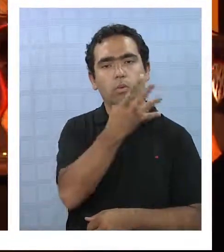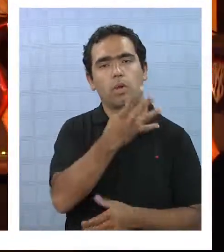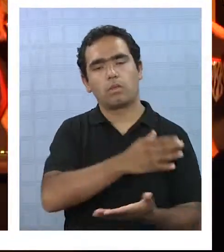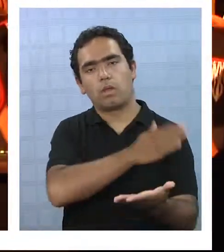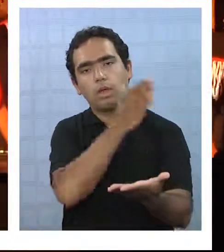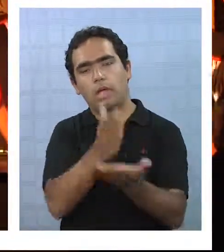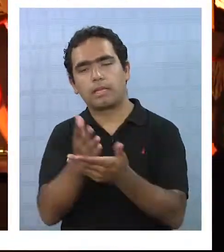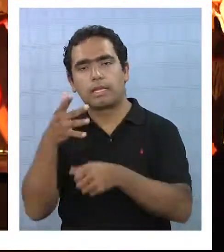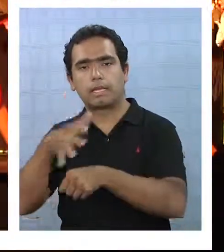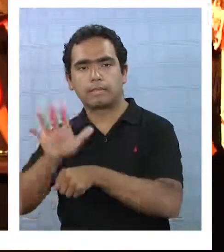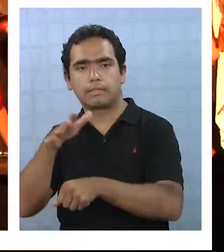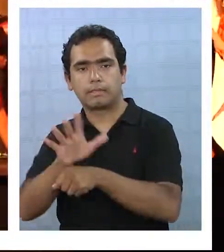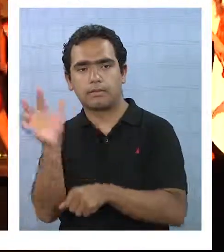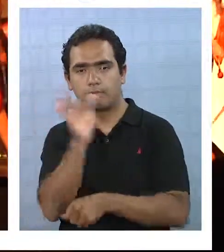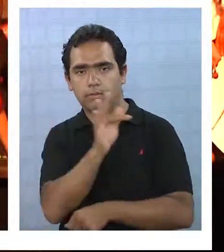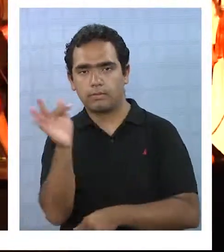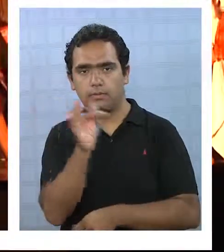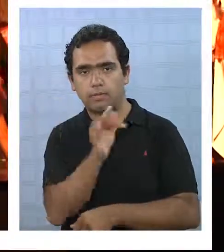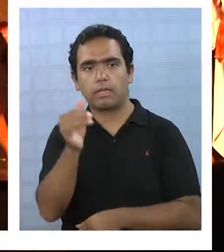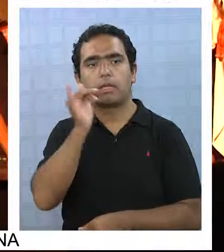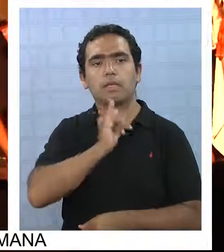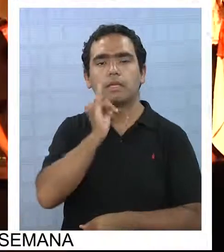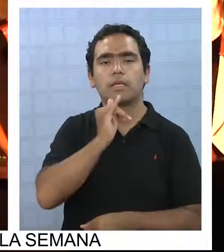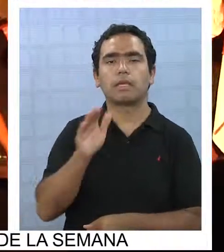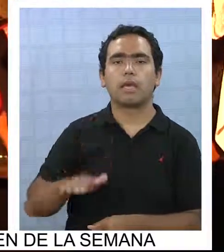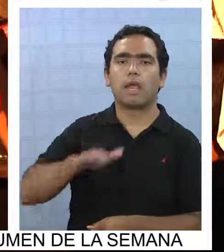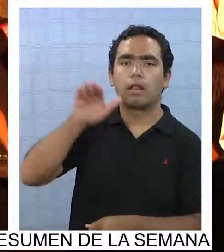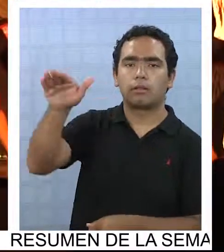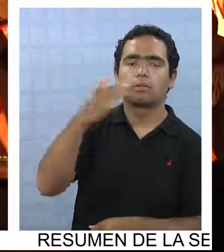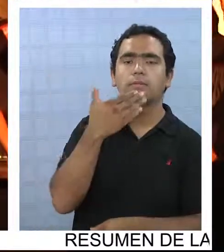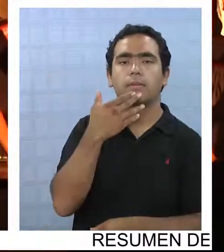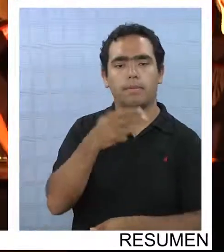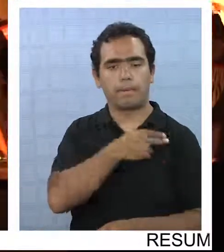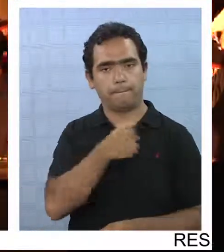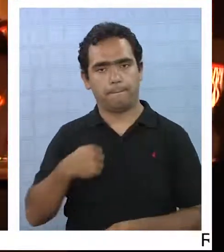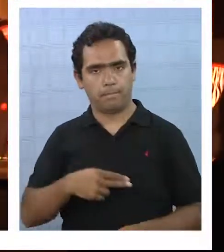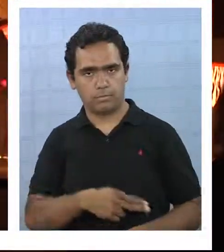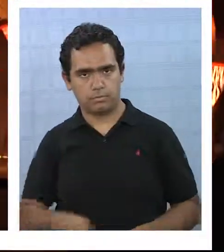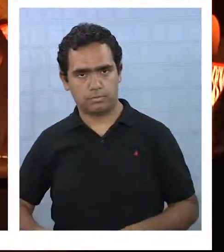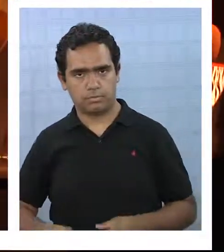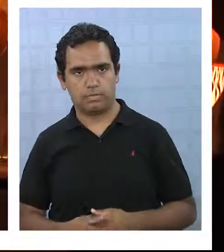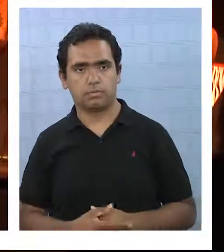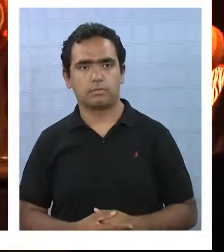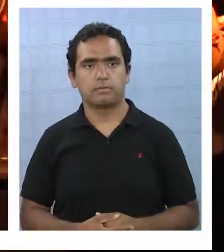4 y el 15 de febrero en Iquique, Alto Hospicio y Pozo al Monte.